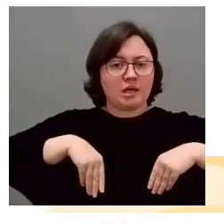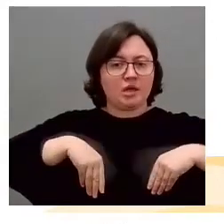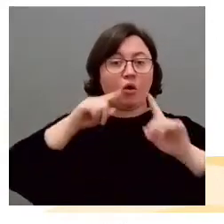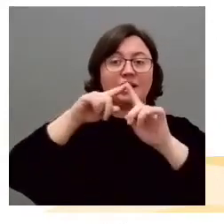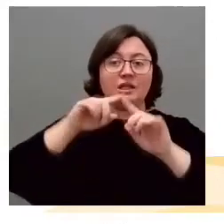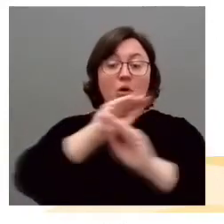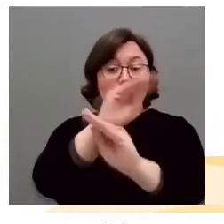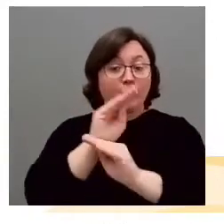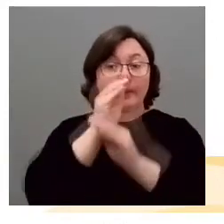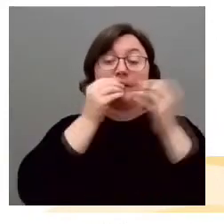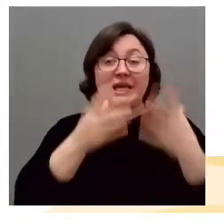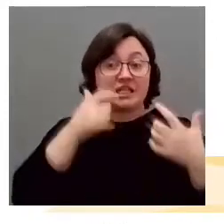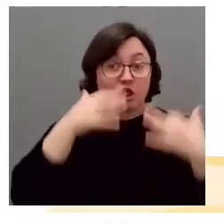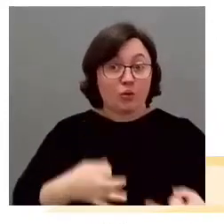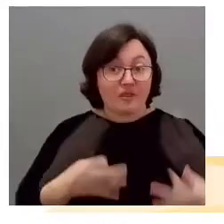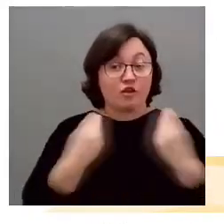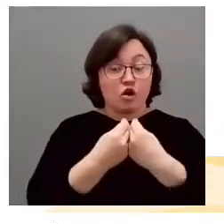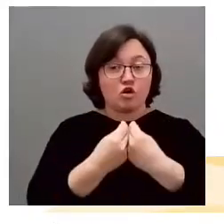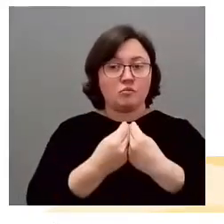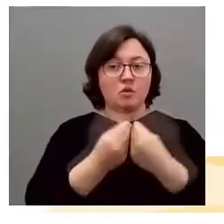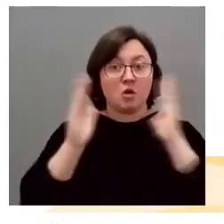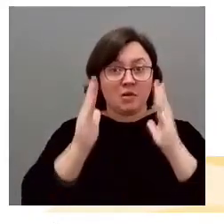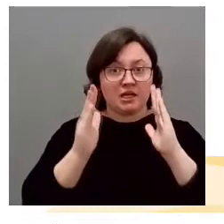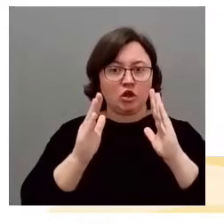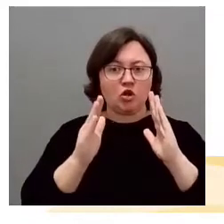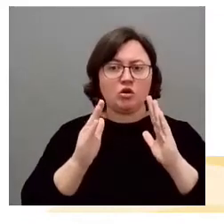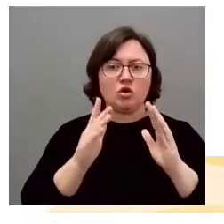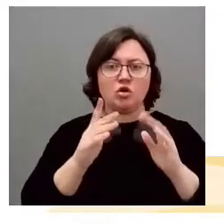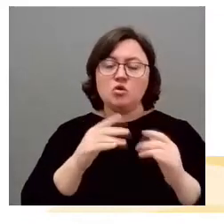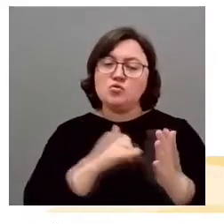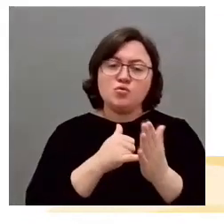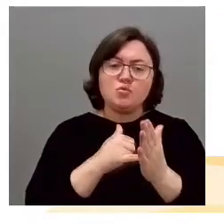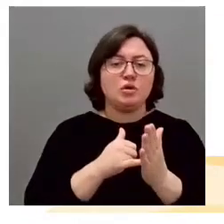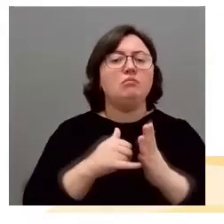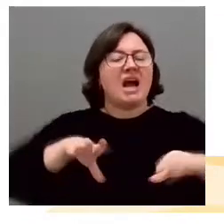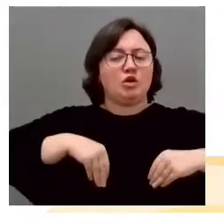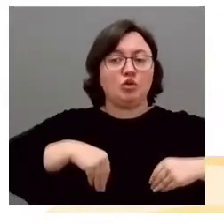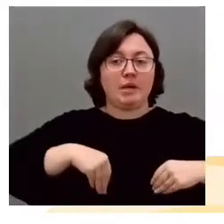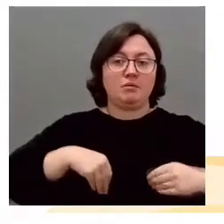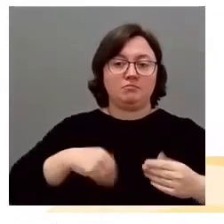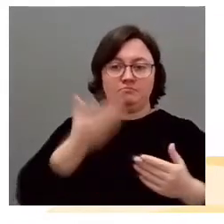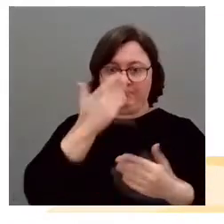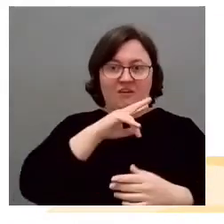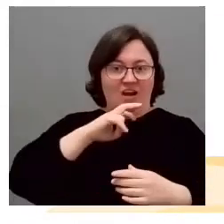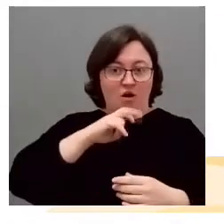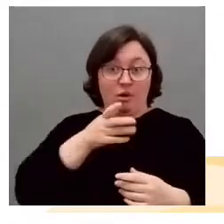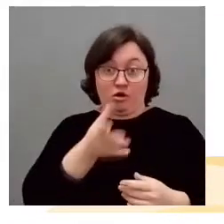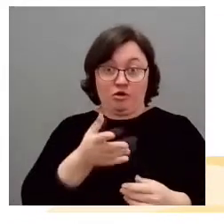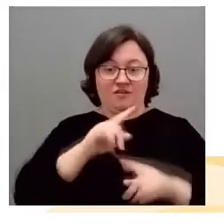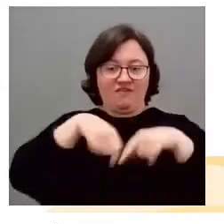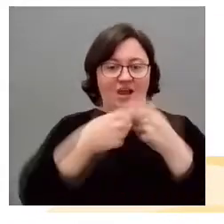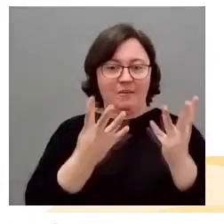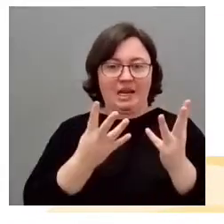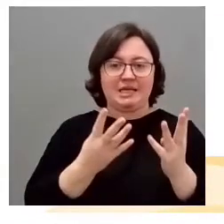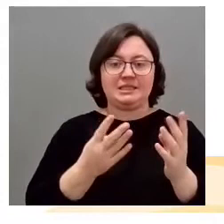la situación en esos momentos más precarios siquiera, lo que nos traía